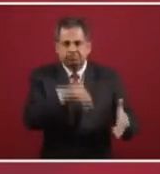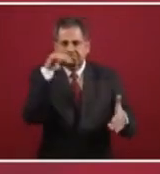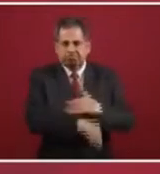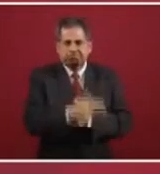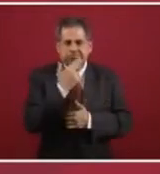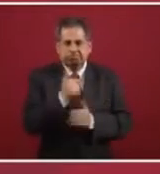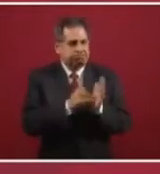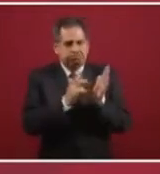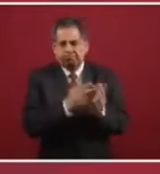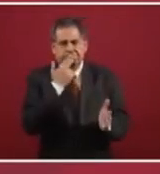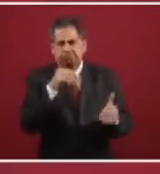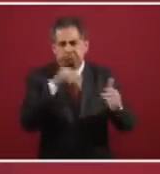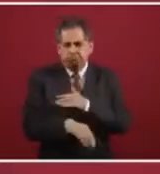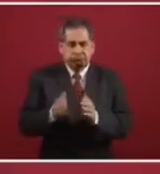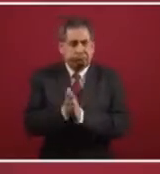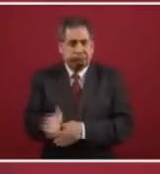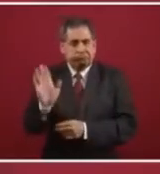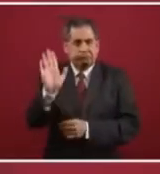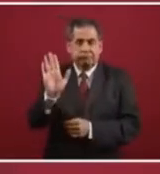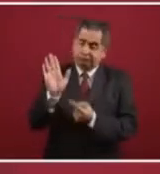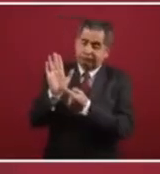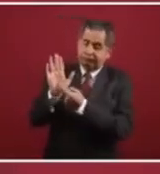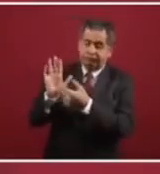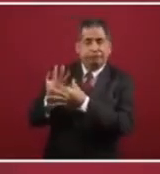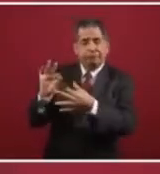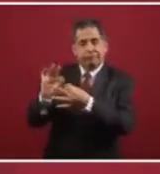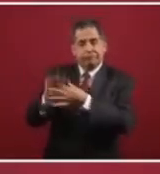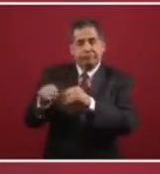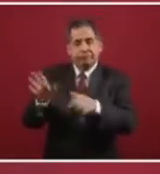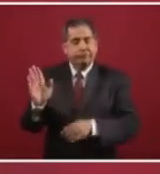fracaso. Y esto lo expongo en el libro.